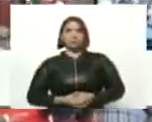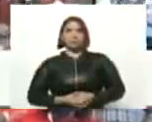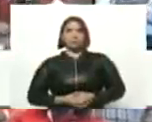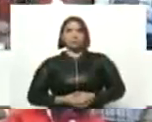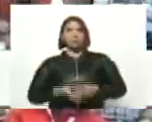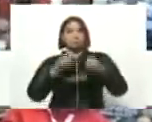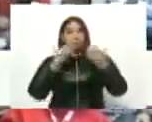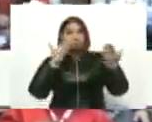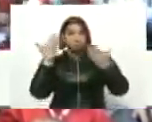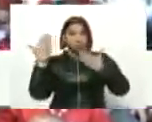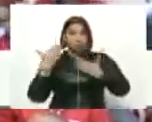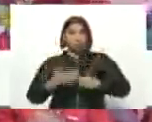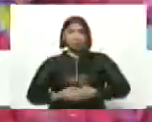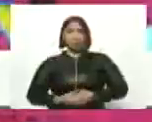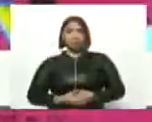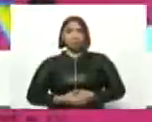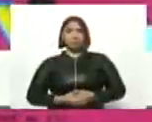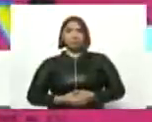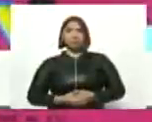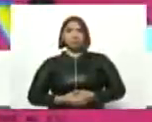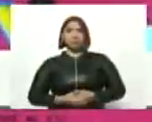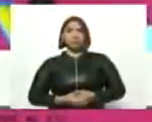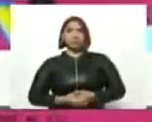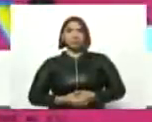Qué bueno, ¿eh?